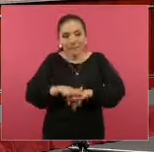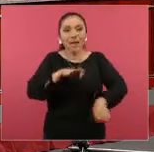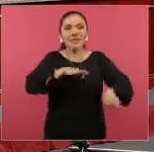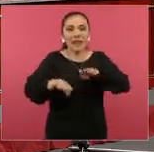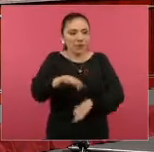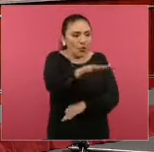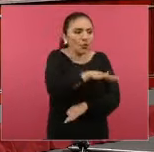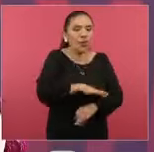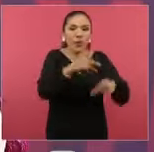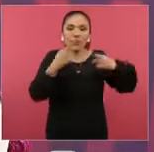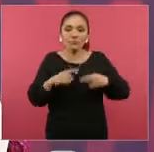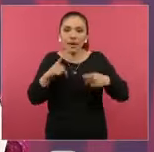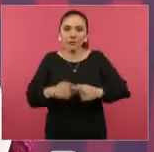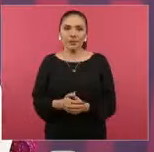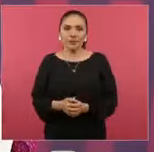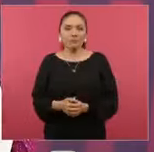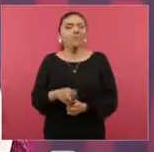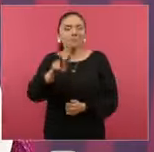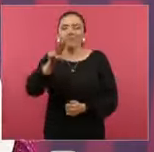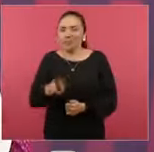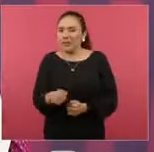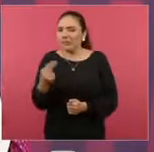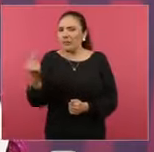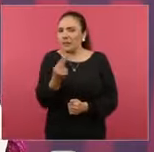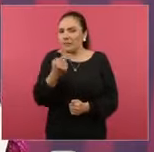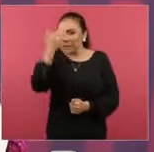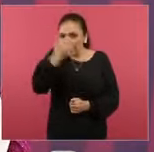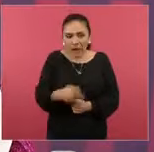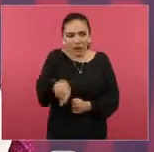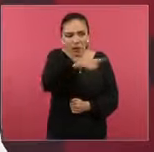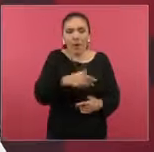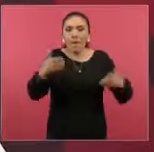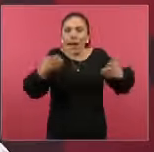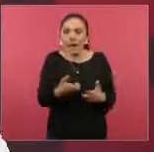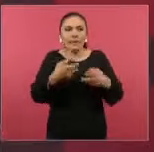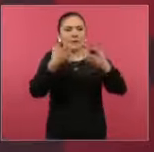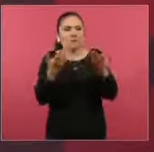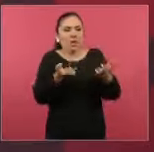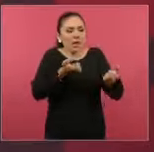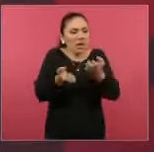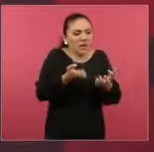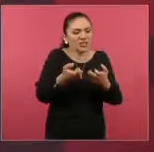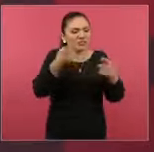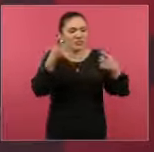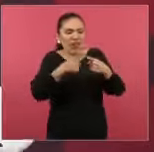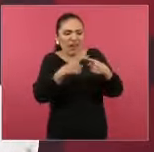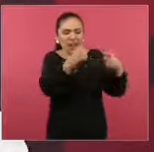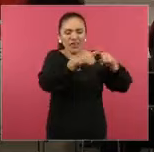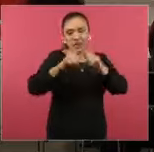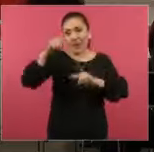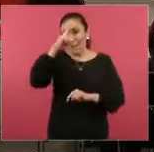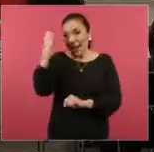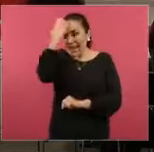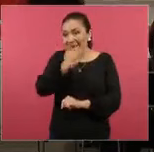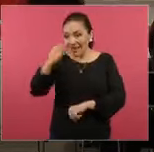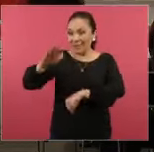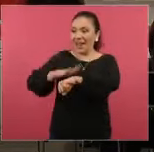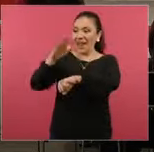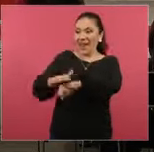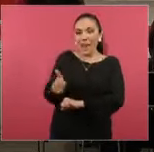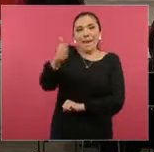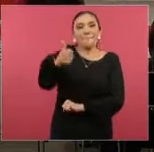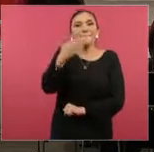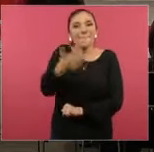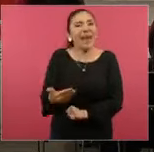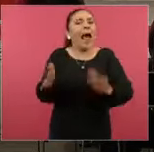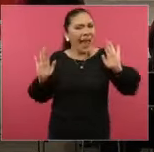las personas, sí es cierto. Necesitamos que sepan resolver ejercicios que les permitan en algún examen salir adelante, claro